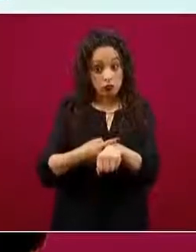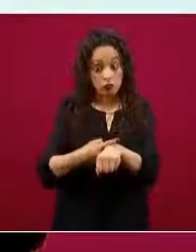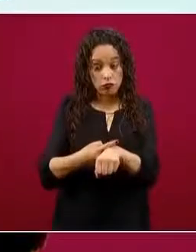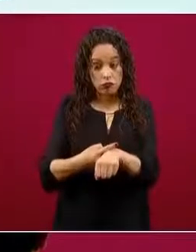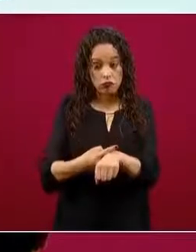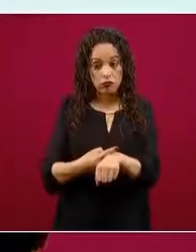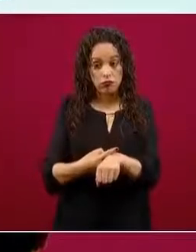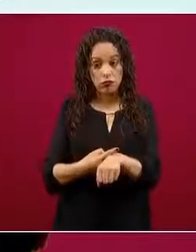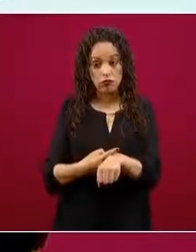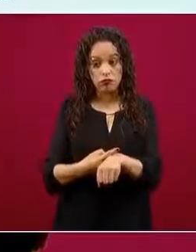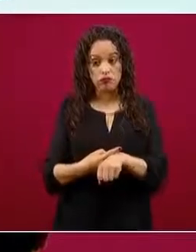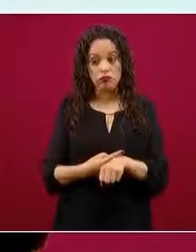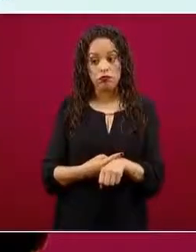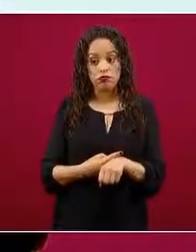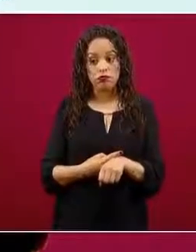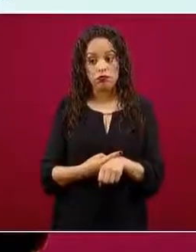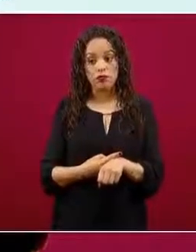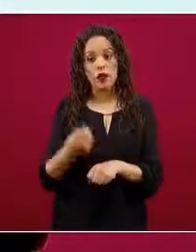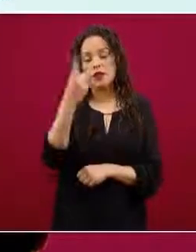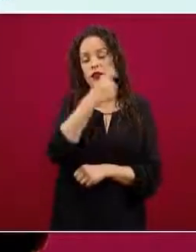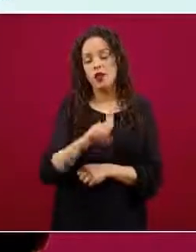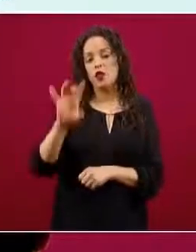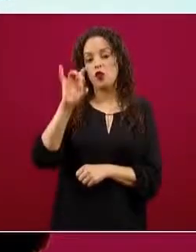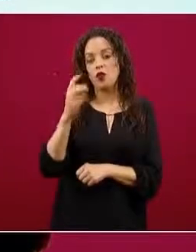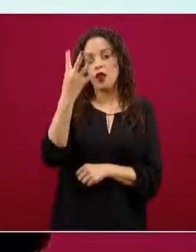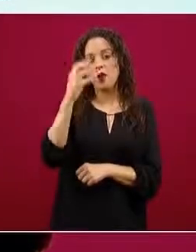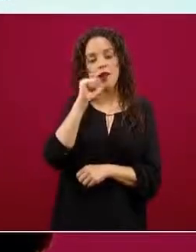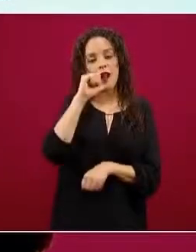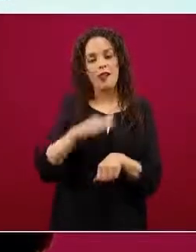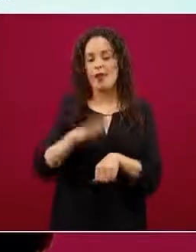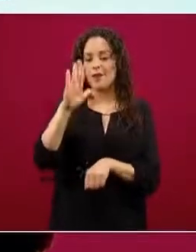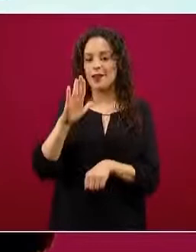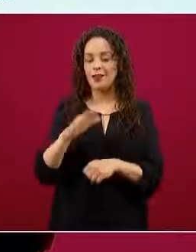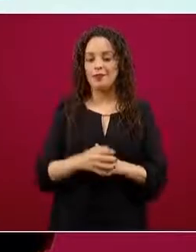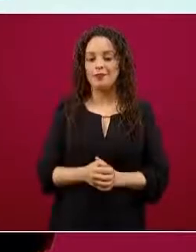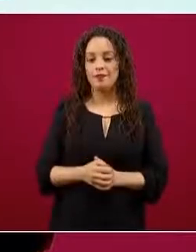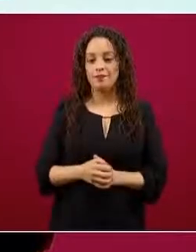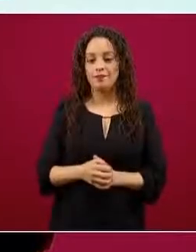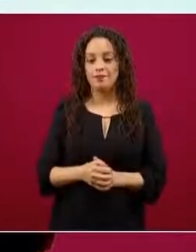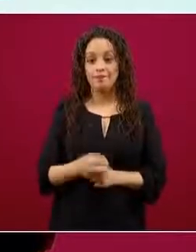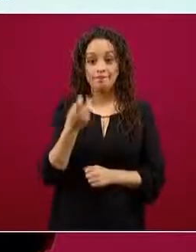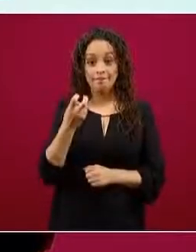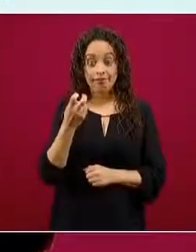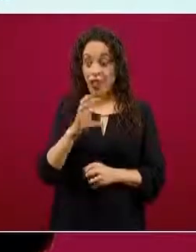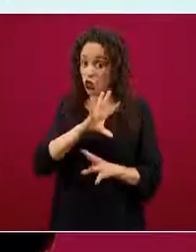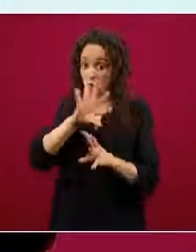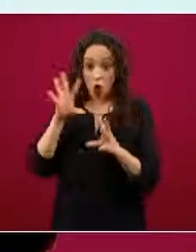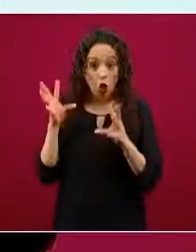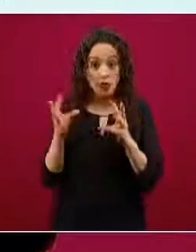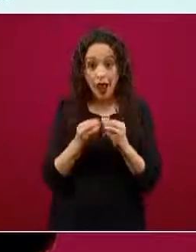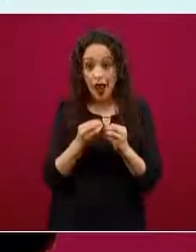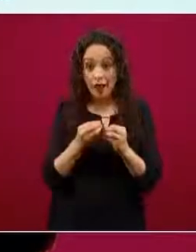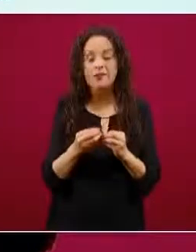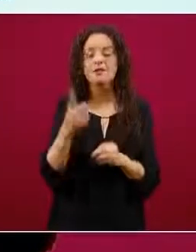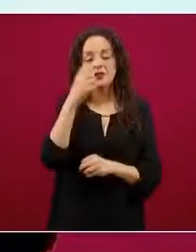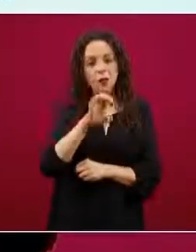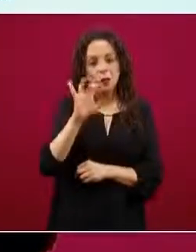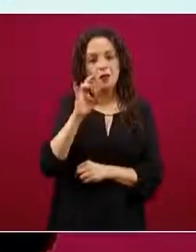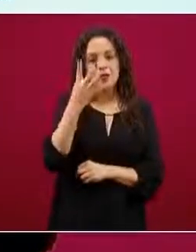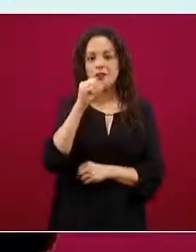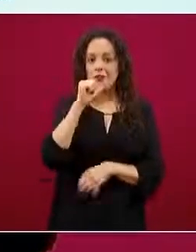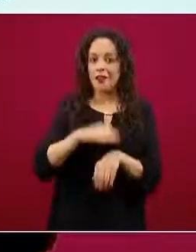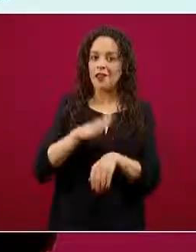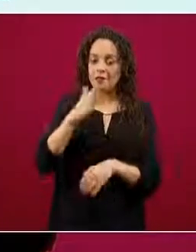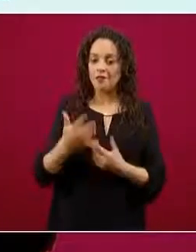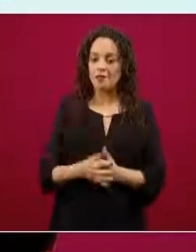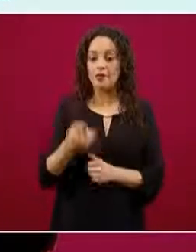o afortunadamente han sido solo 134. Solo 134 en total. de los cuales, pues,